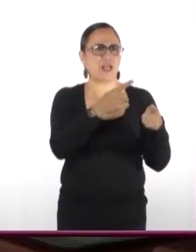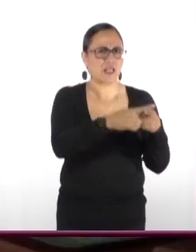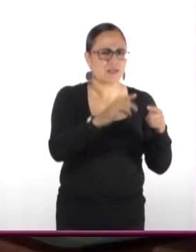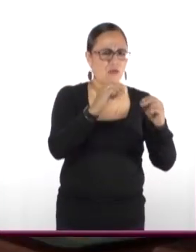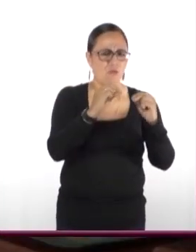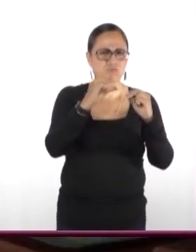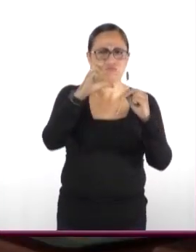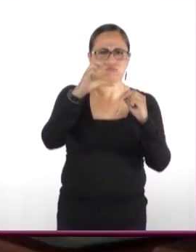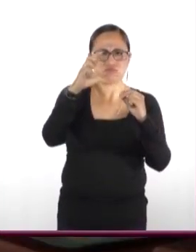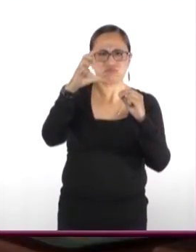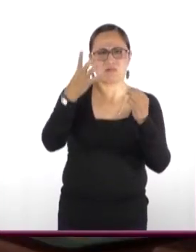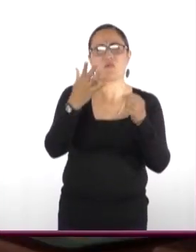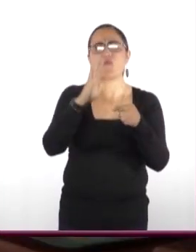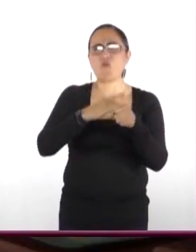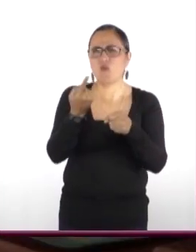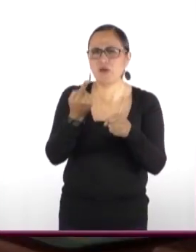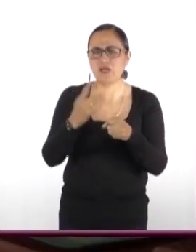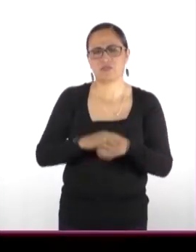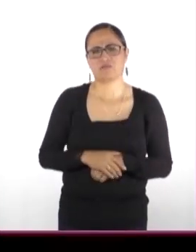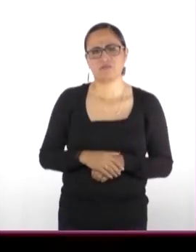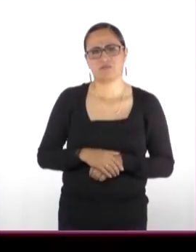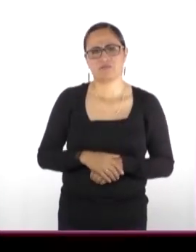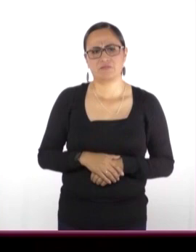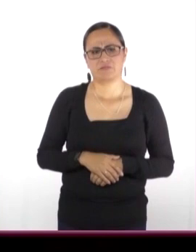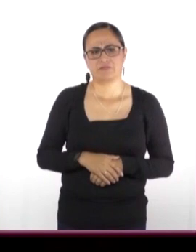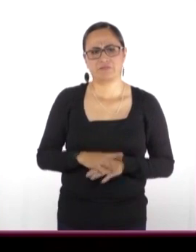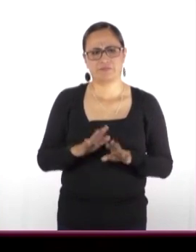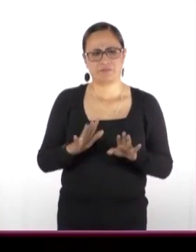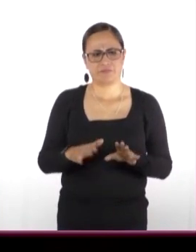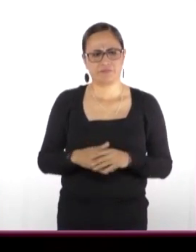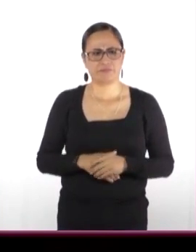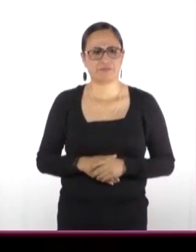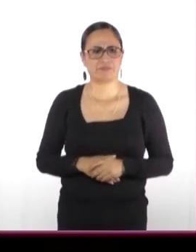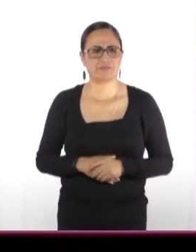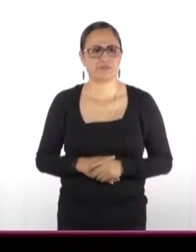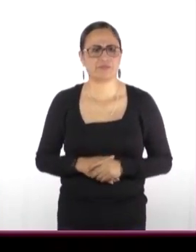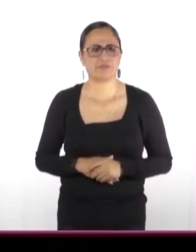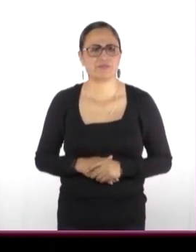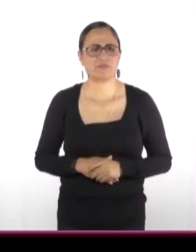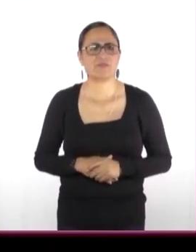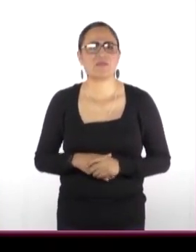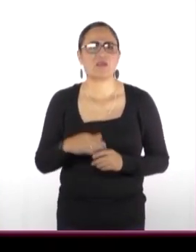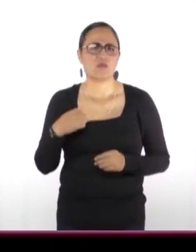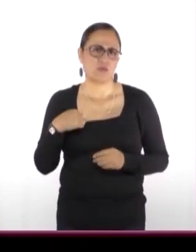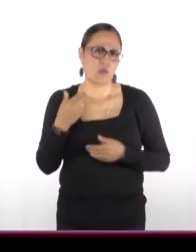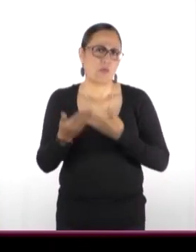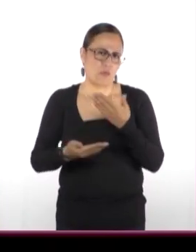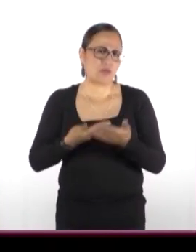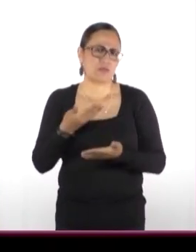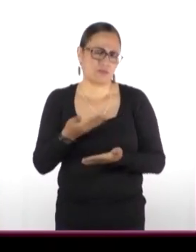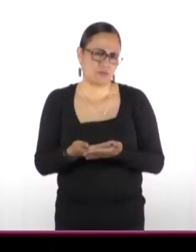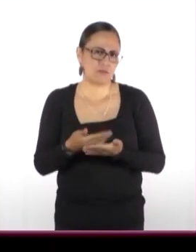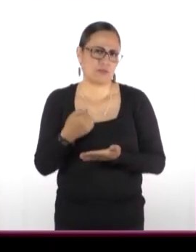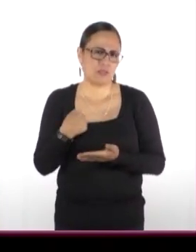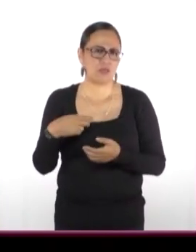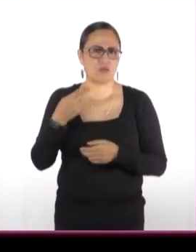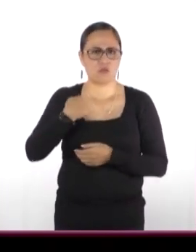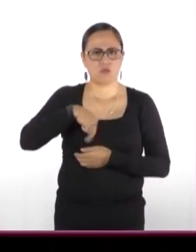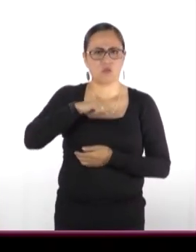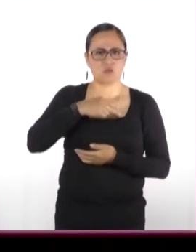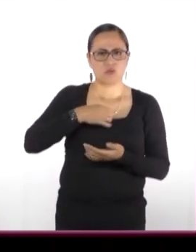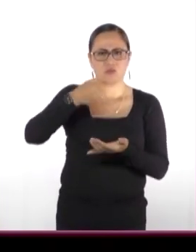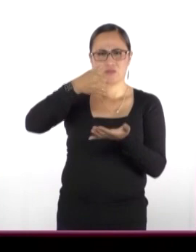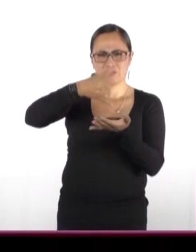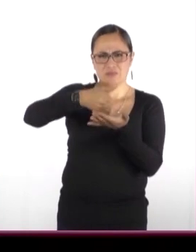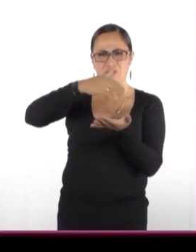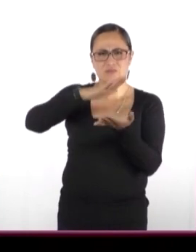y en qué se utiliza cada uno. Mira, fíjate que nosotros, bueno, me voy a presentar un poquito. Nosotros somos impresores